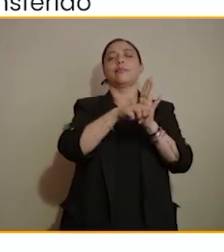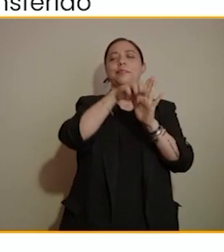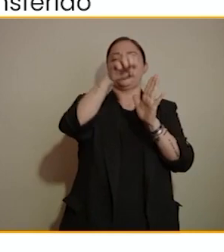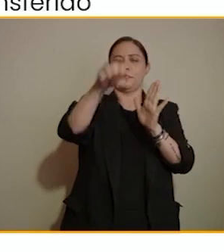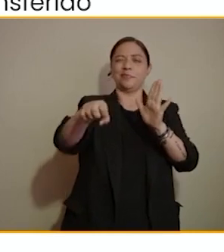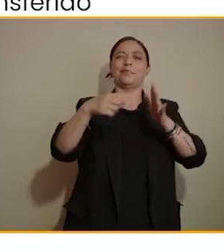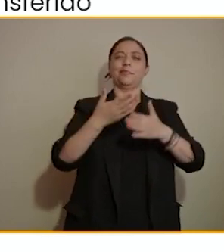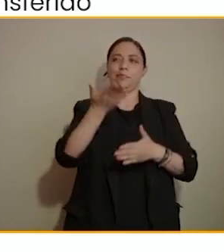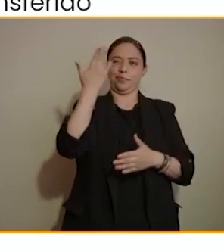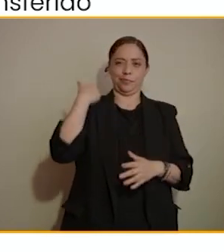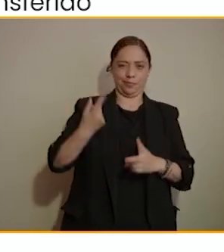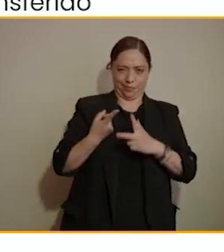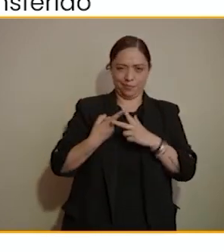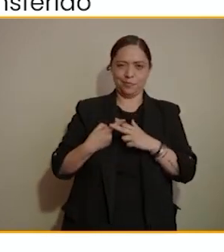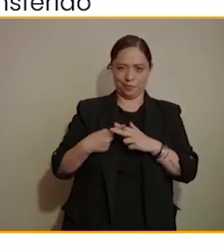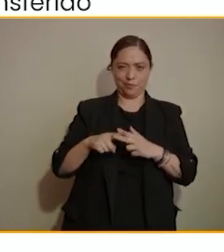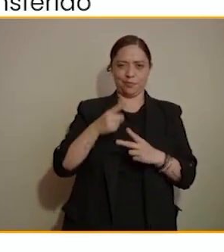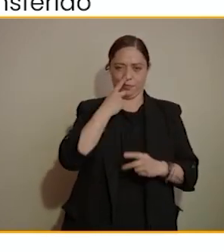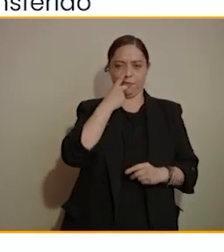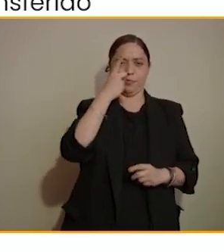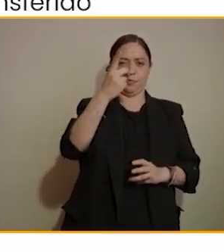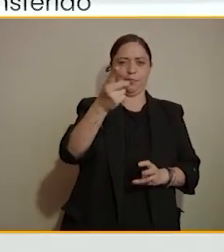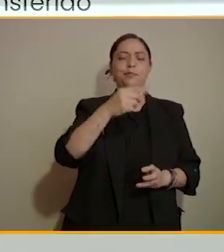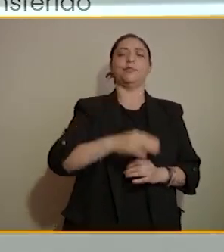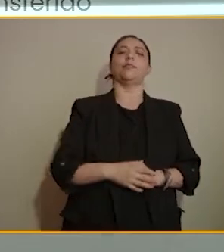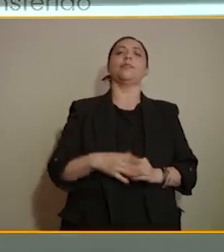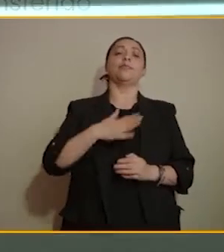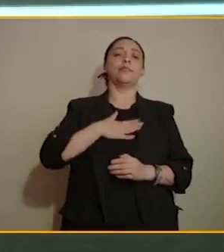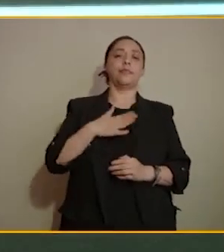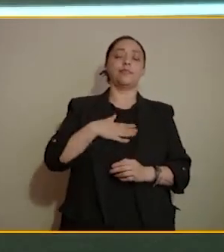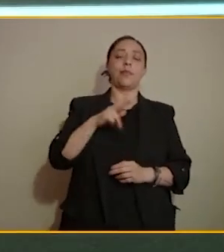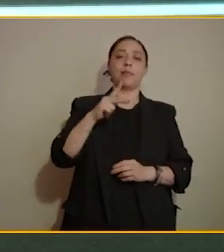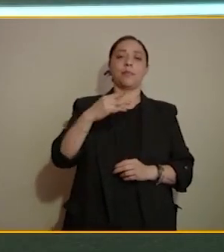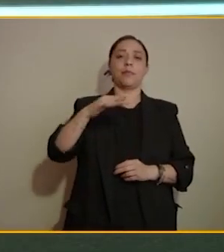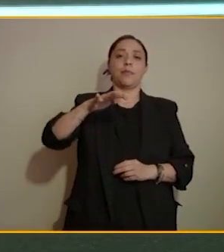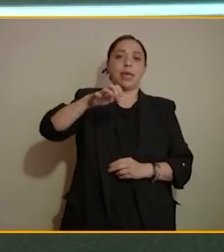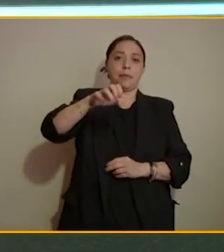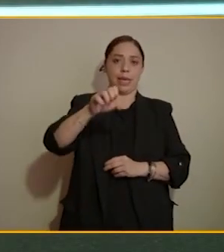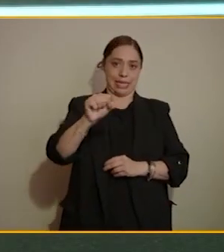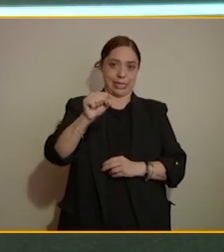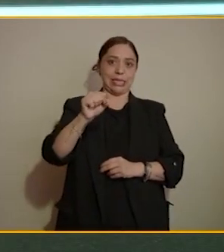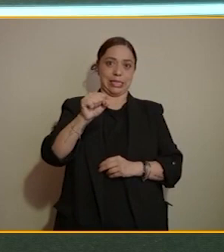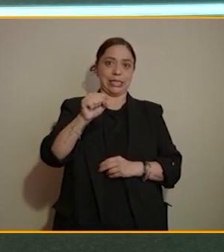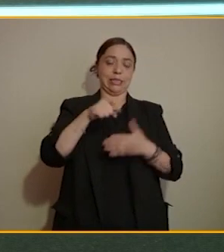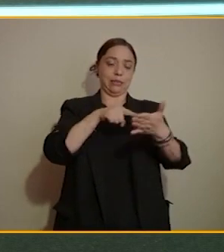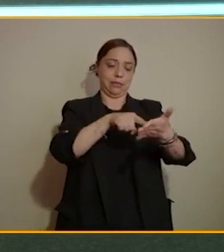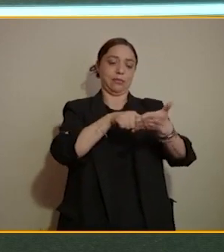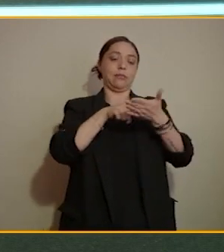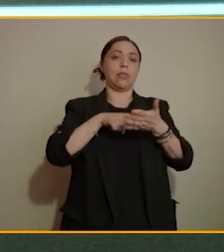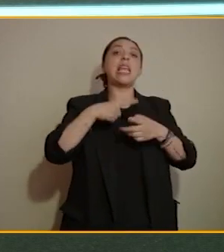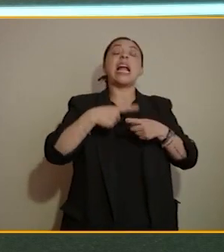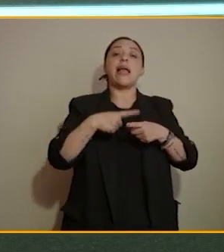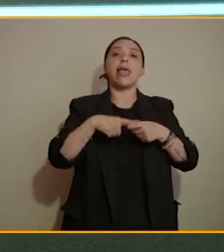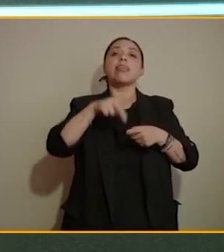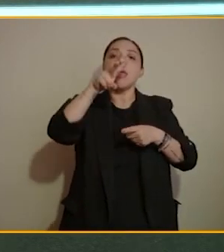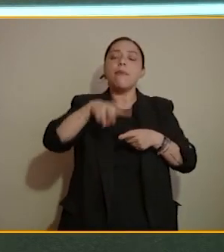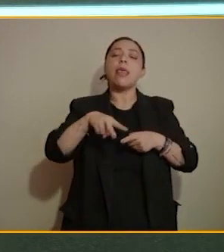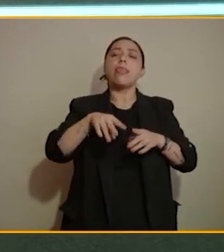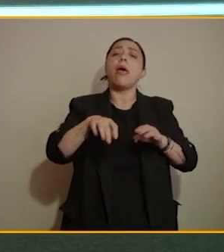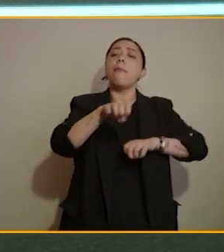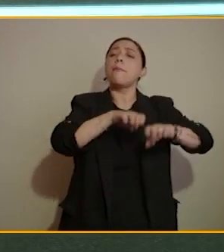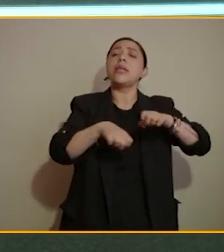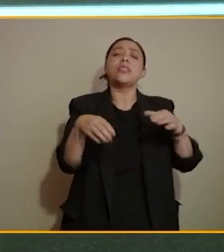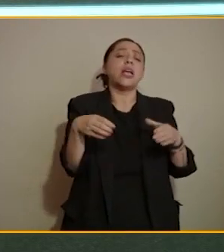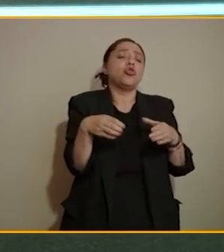principio, en donde en la gran etiqueta de MIPYMES tenemos al que es verdaderamente micro y tenemos a lo mejor